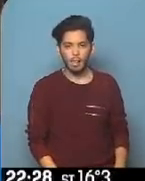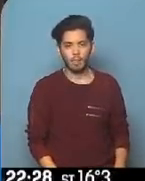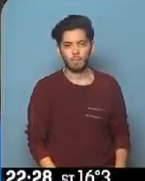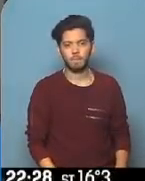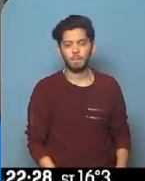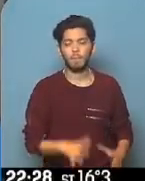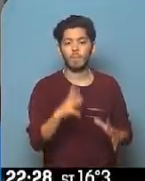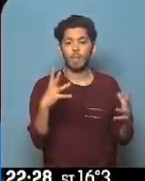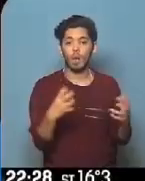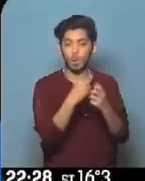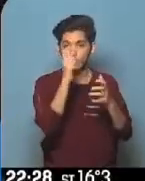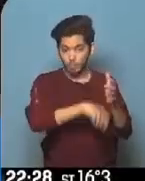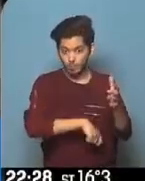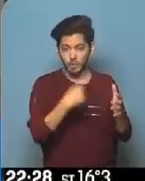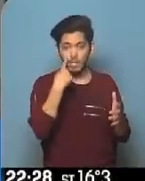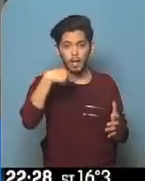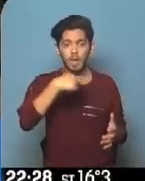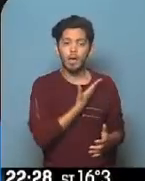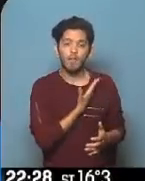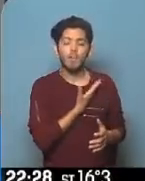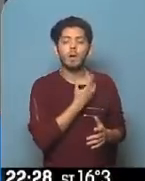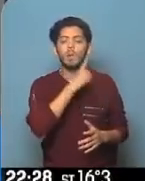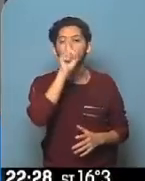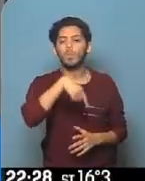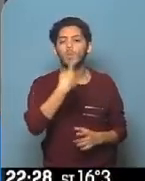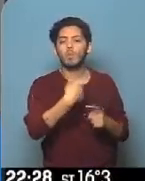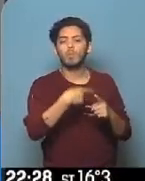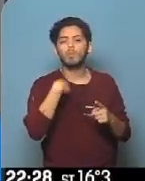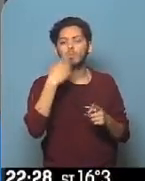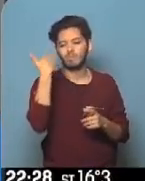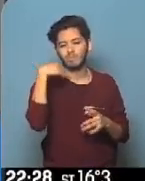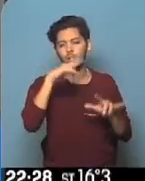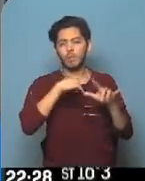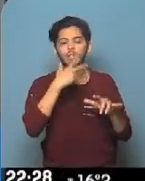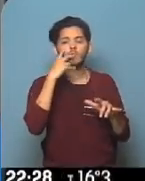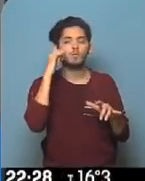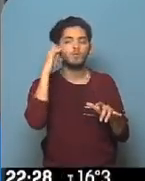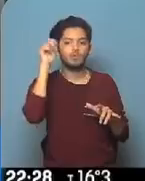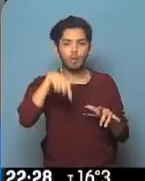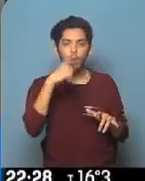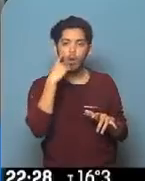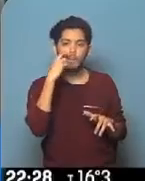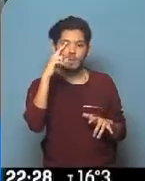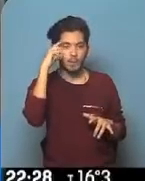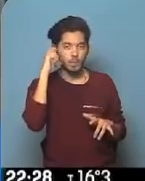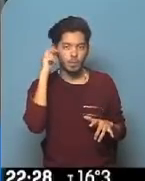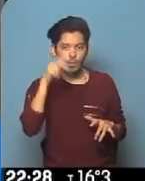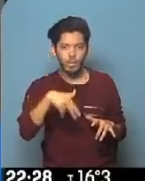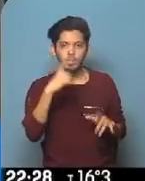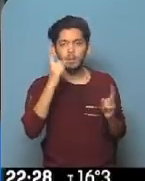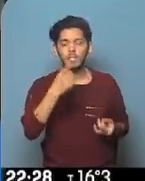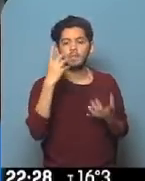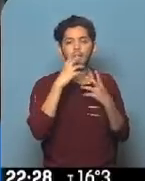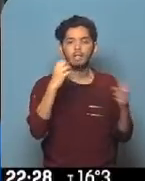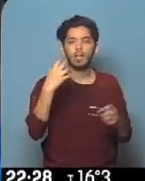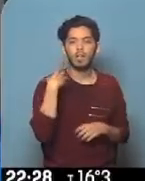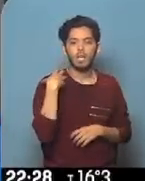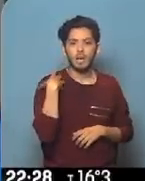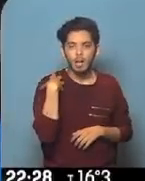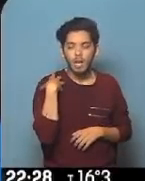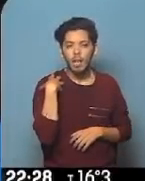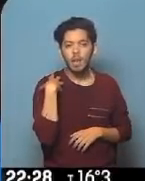El tratado INF fue rubricado en Washington por el entonces presidente estadounidense Ronald Reagan y el secretario general del Partido